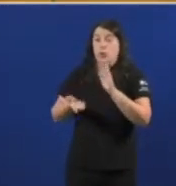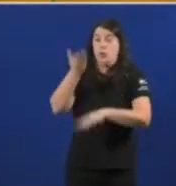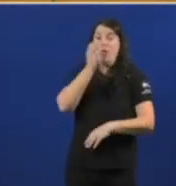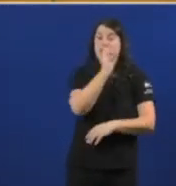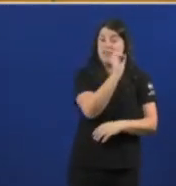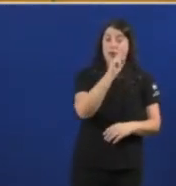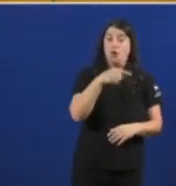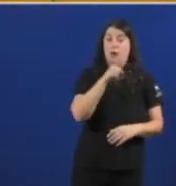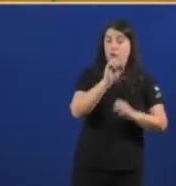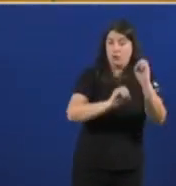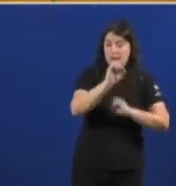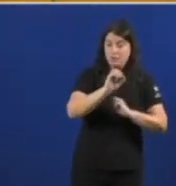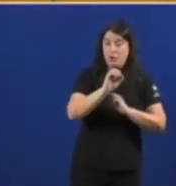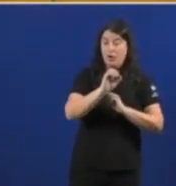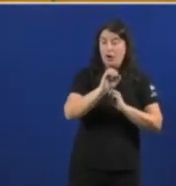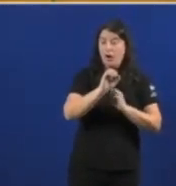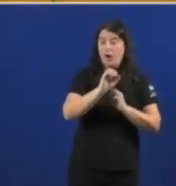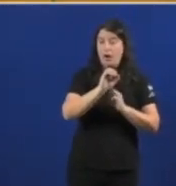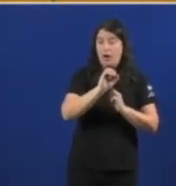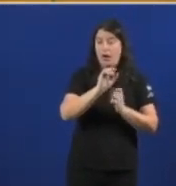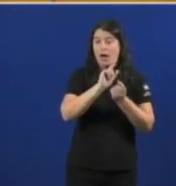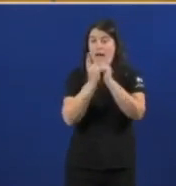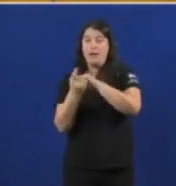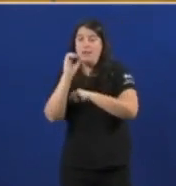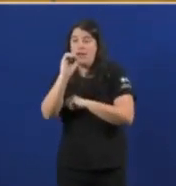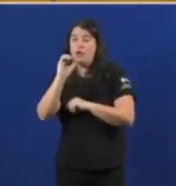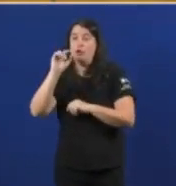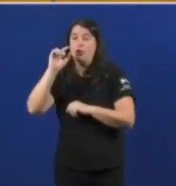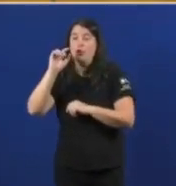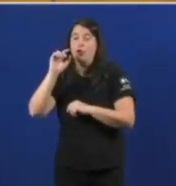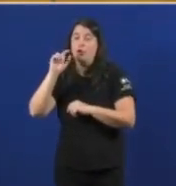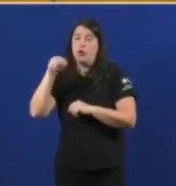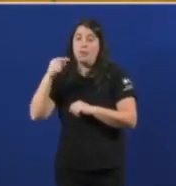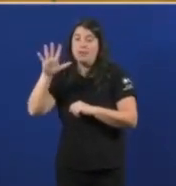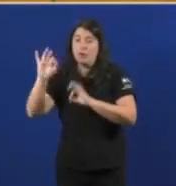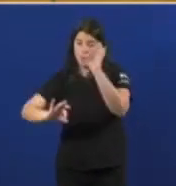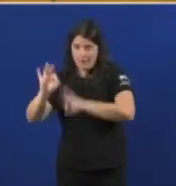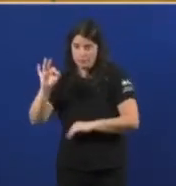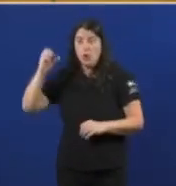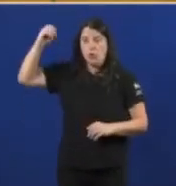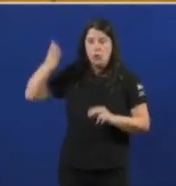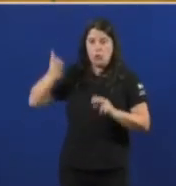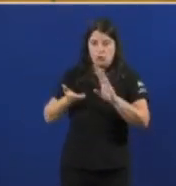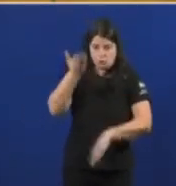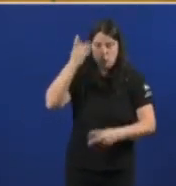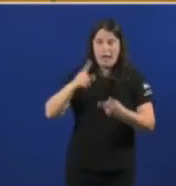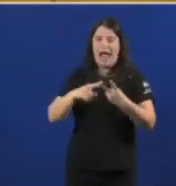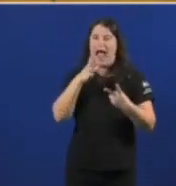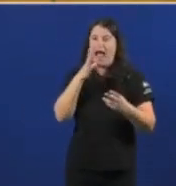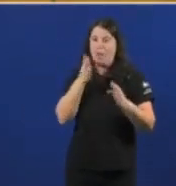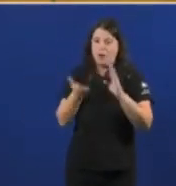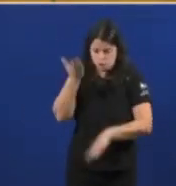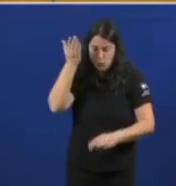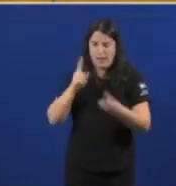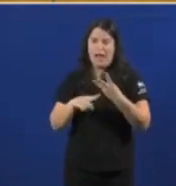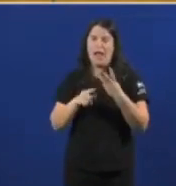0,1% ao 5,5%. Sube a luz, sube a auga, sube